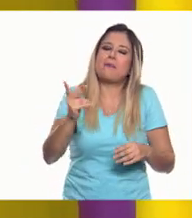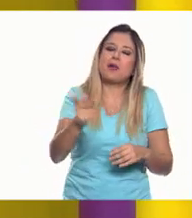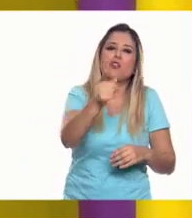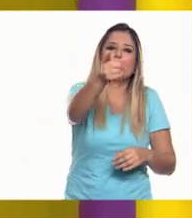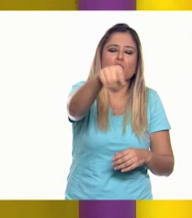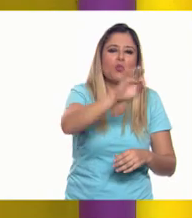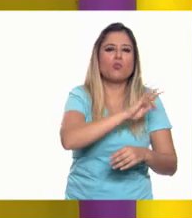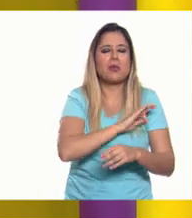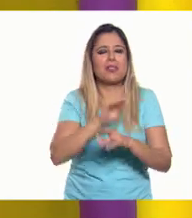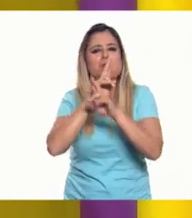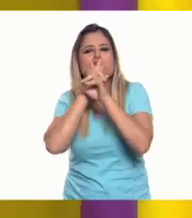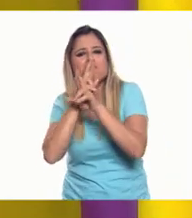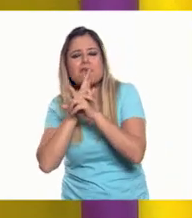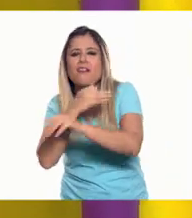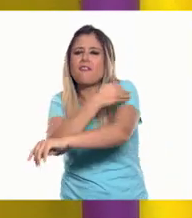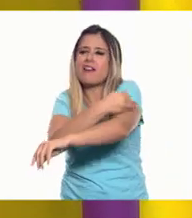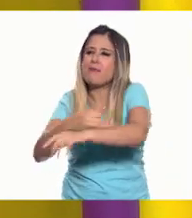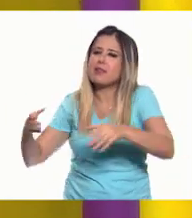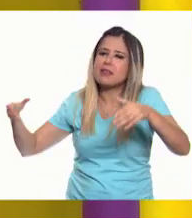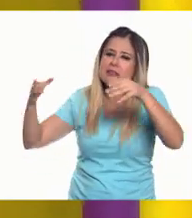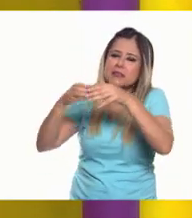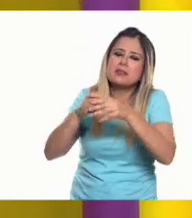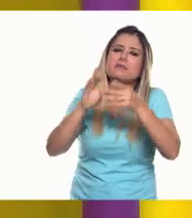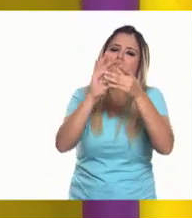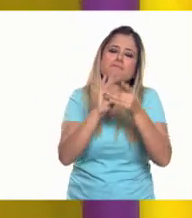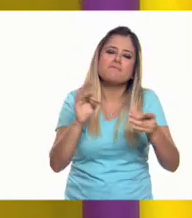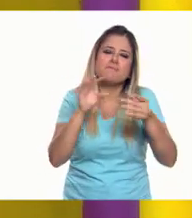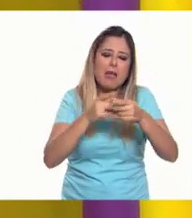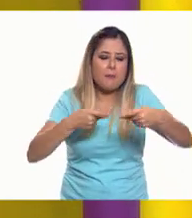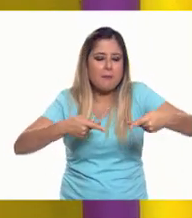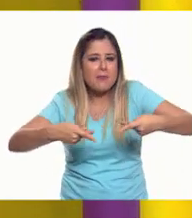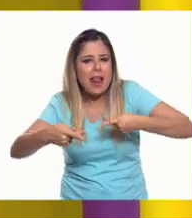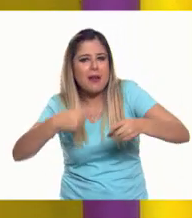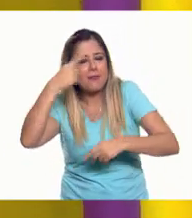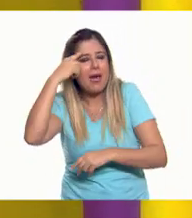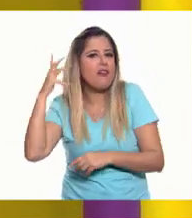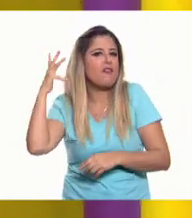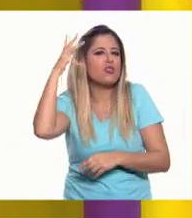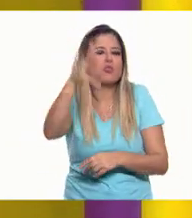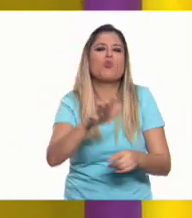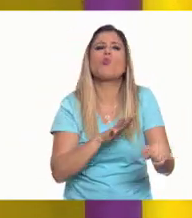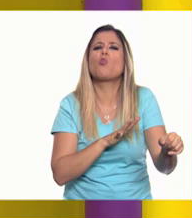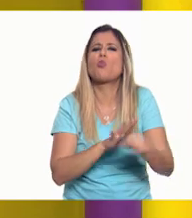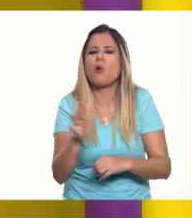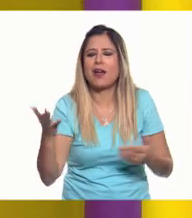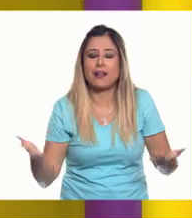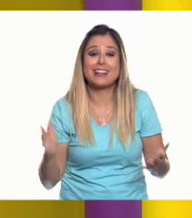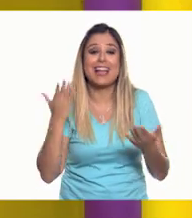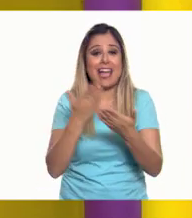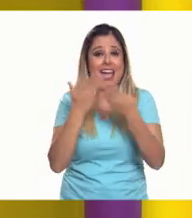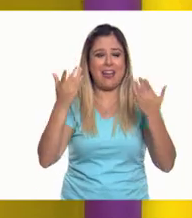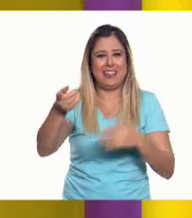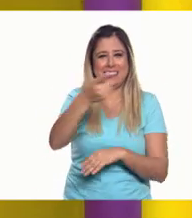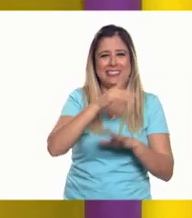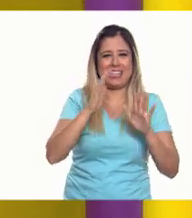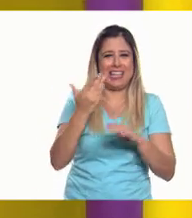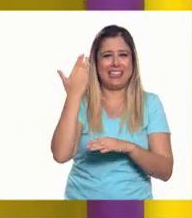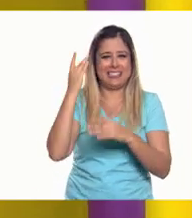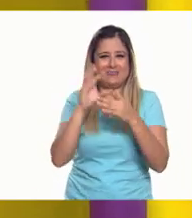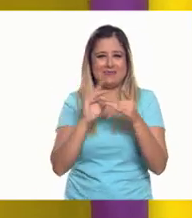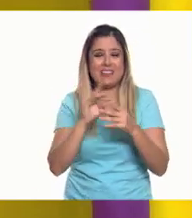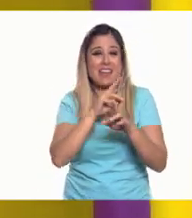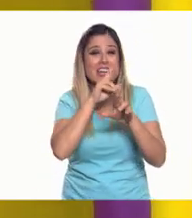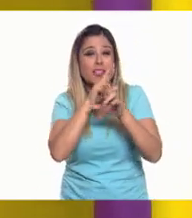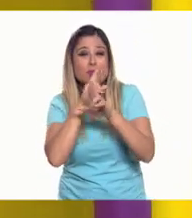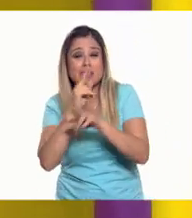pueden comentar en familia y platicar sobre los planes que se tiene a futuro. Ahora, como ya dijimos, Eric, todas las